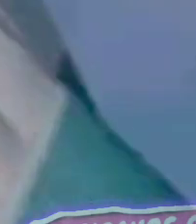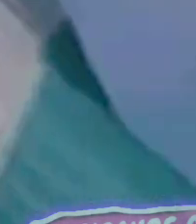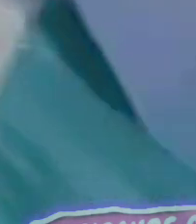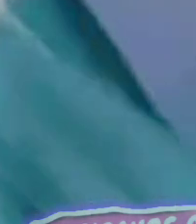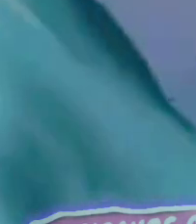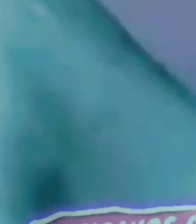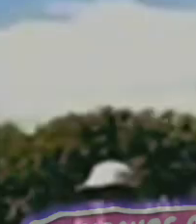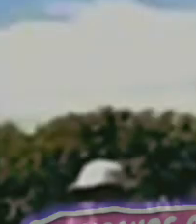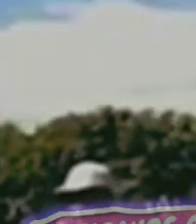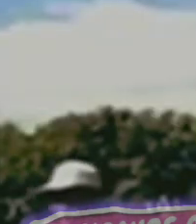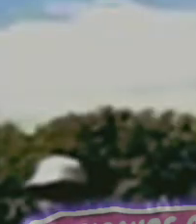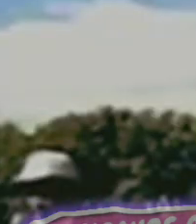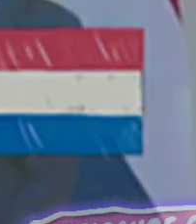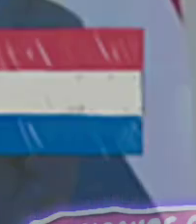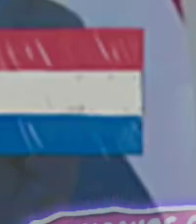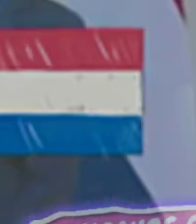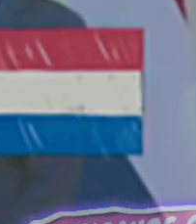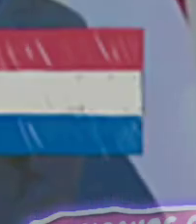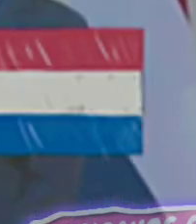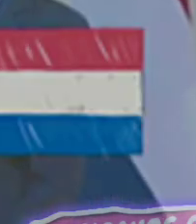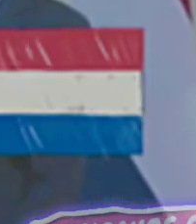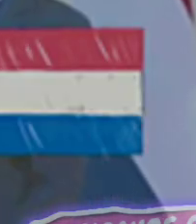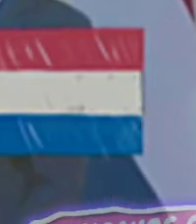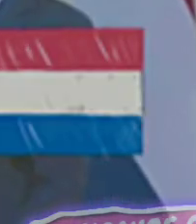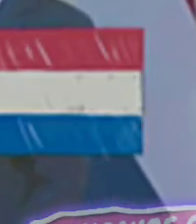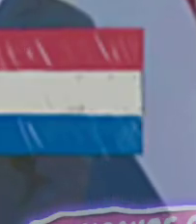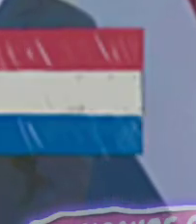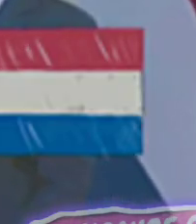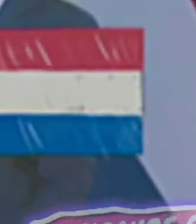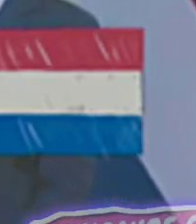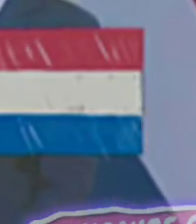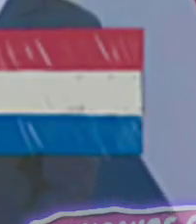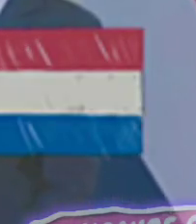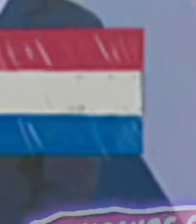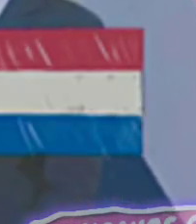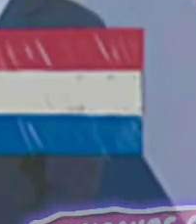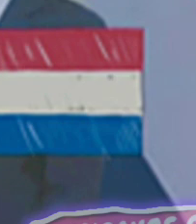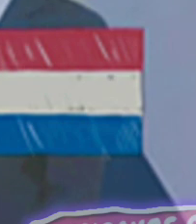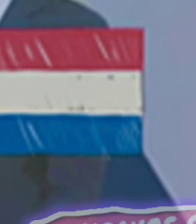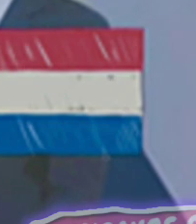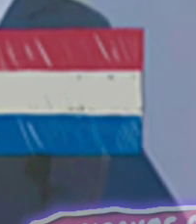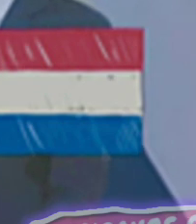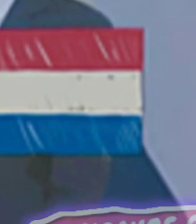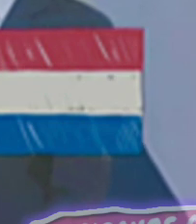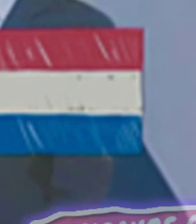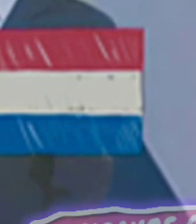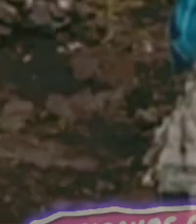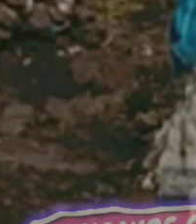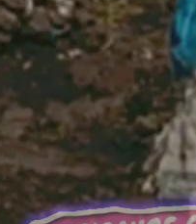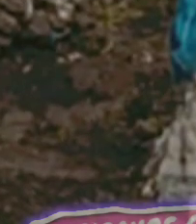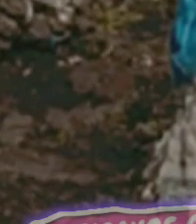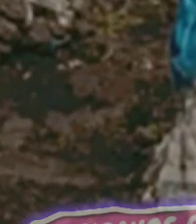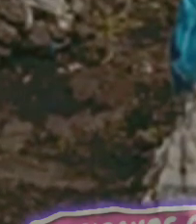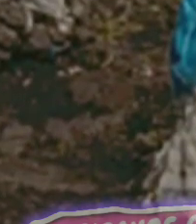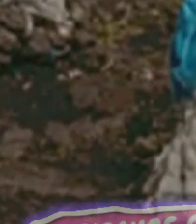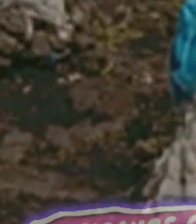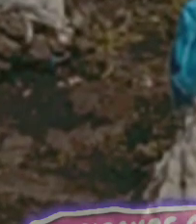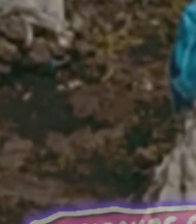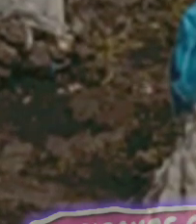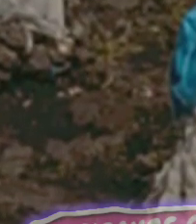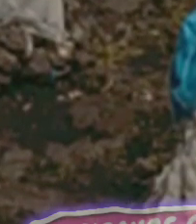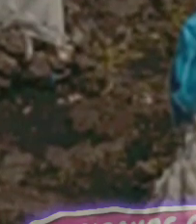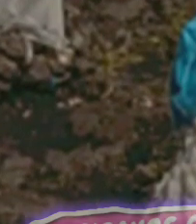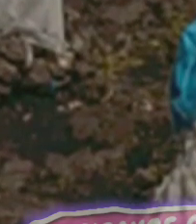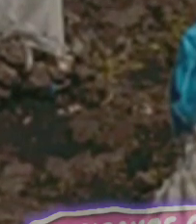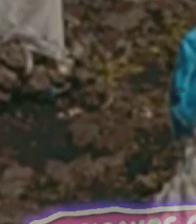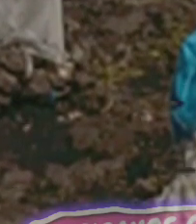a cientos de guatemaltecos. En 2013, Países Bajos se disculpó por las ejecuciones sumarias en Indonesia en la década